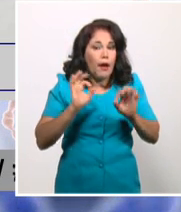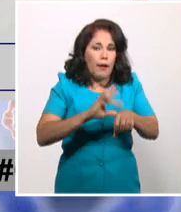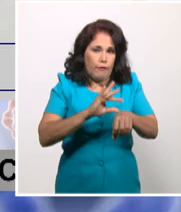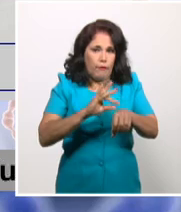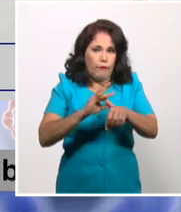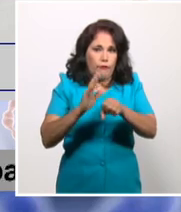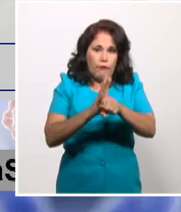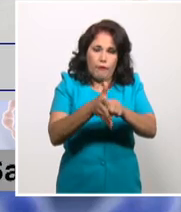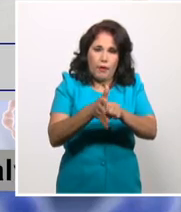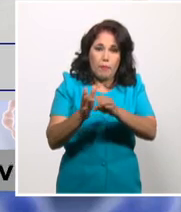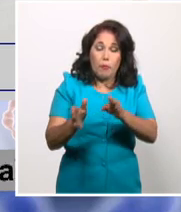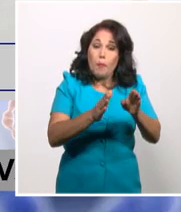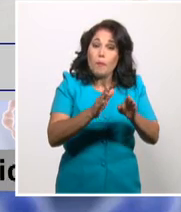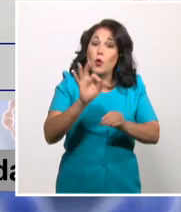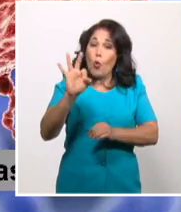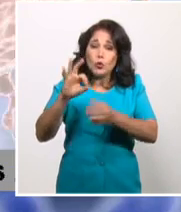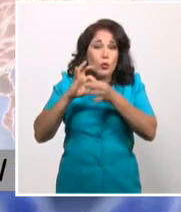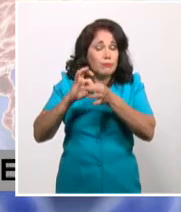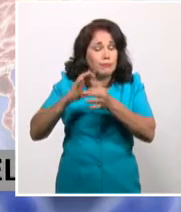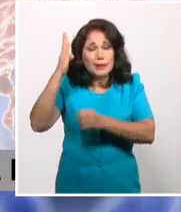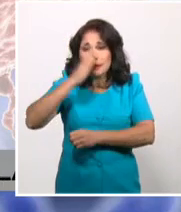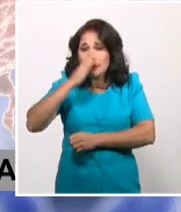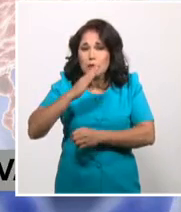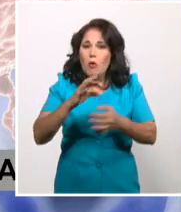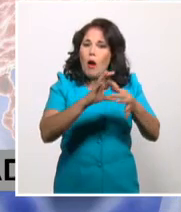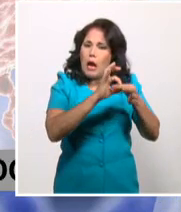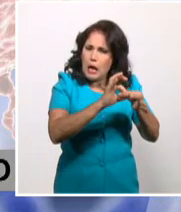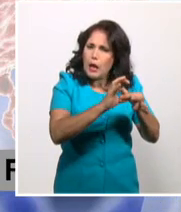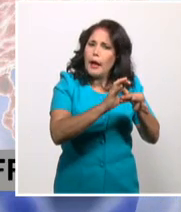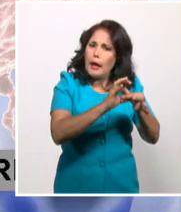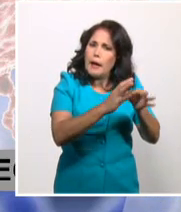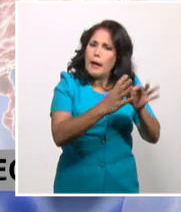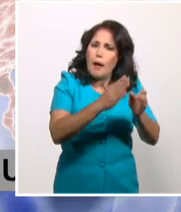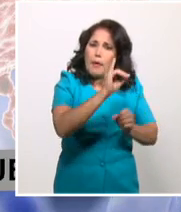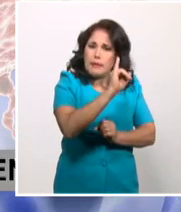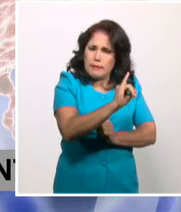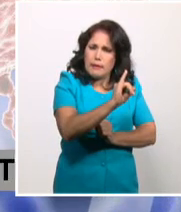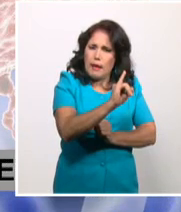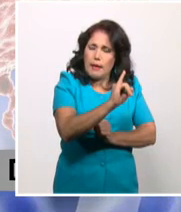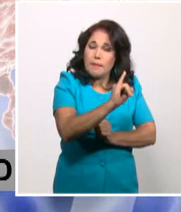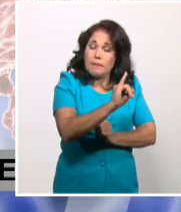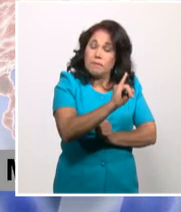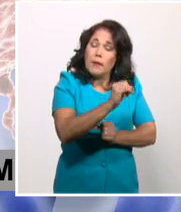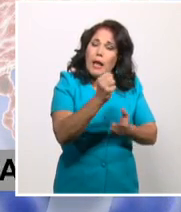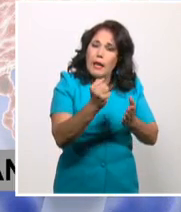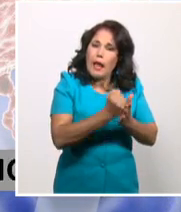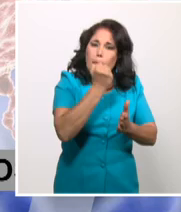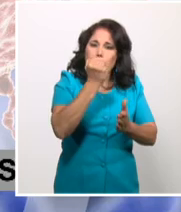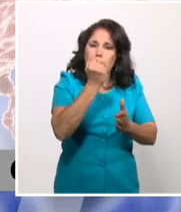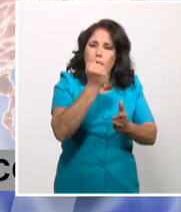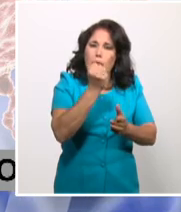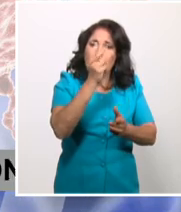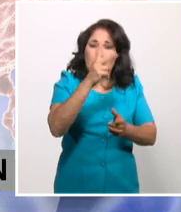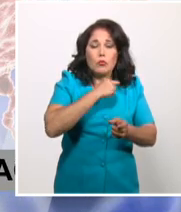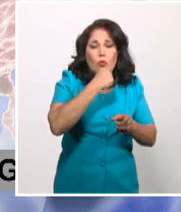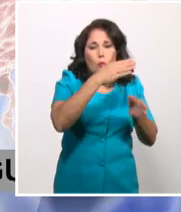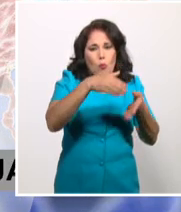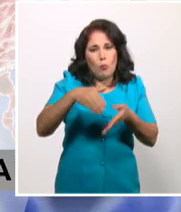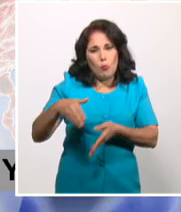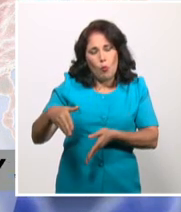el país 8 personas, en estado grave se mantienen 6. Hay que lamentar, porque siempre lamentamos